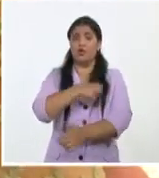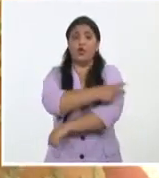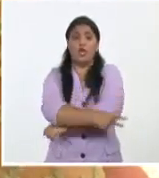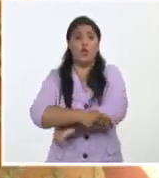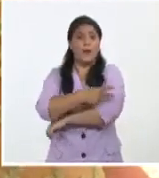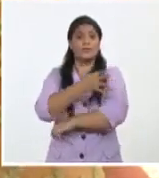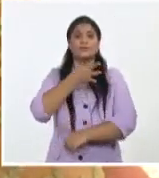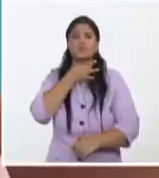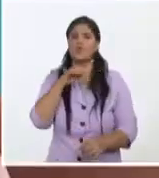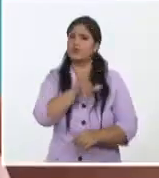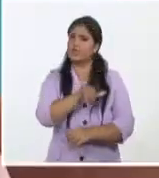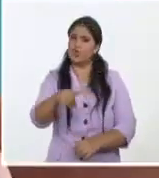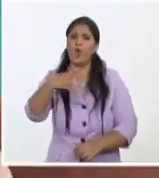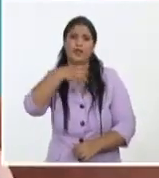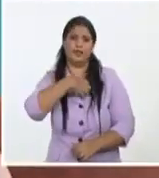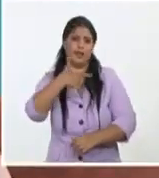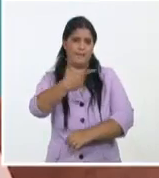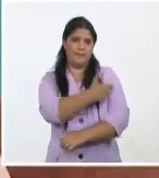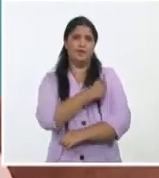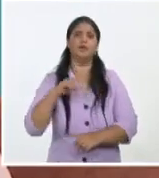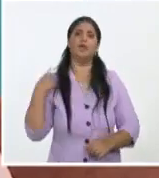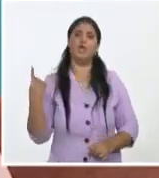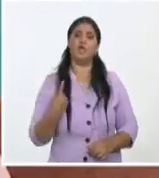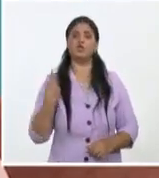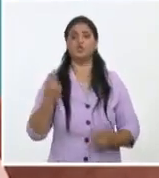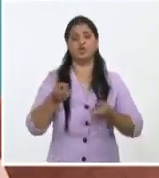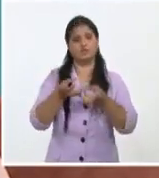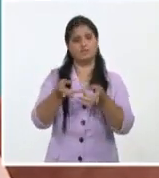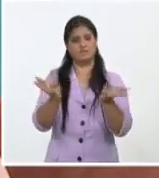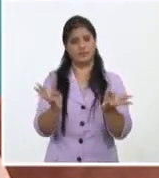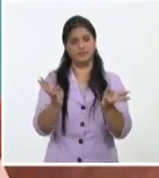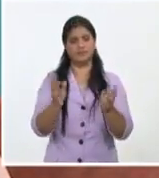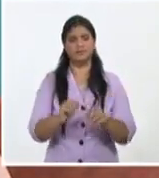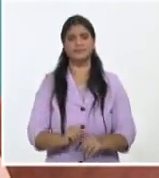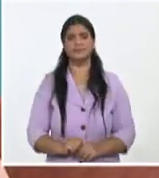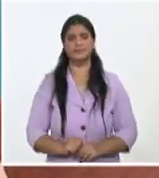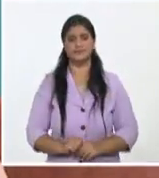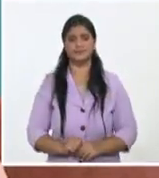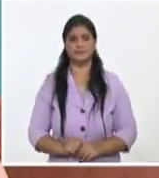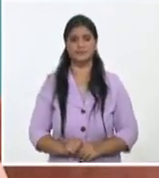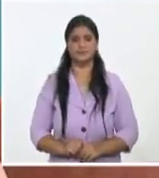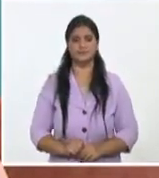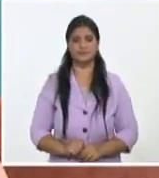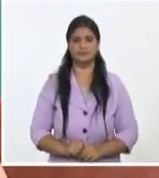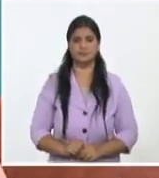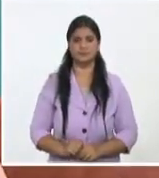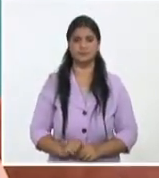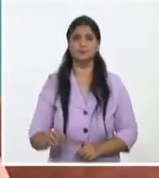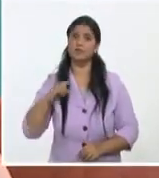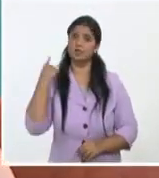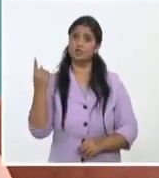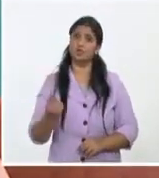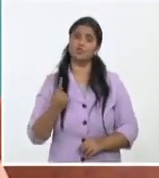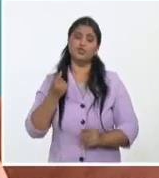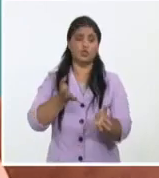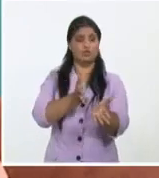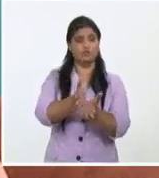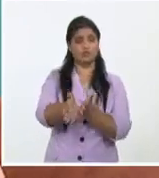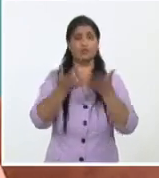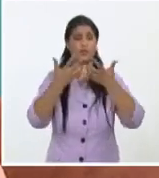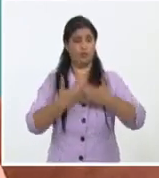una organización donde el peso fundamental lo tiene la Fundación Bill y Melinda Gates junto con